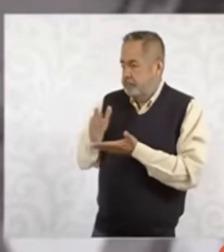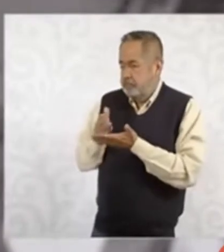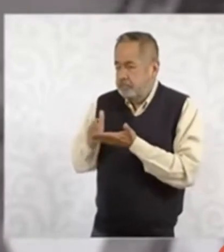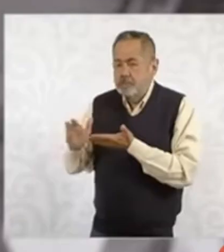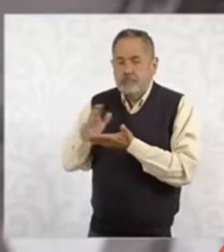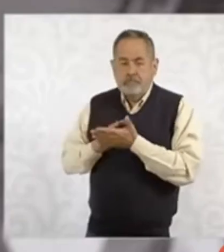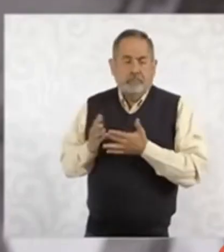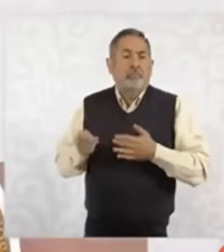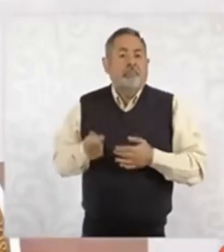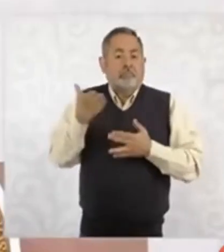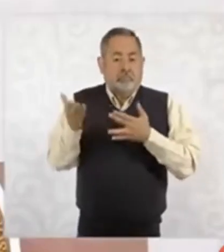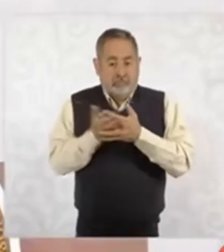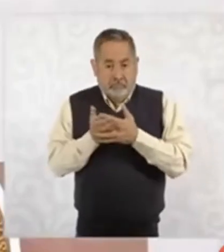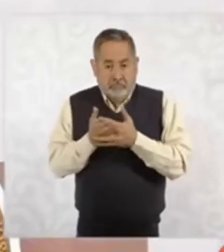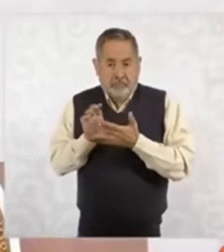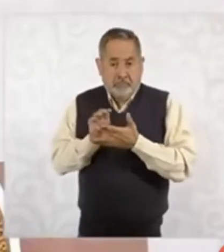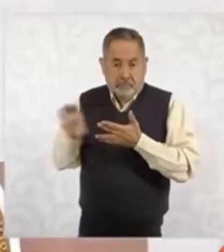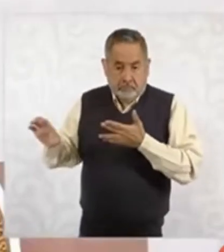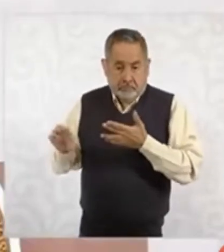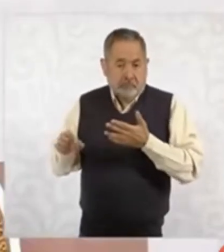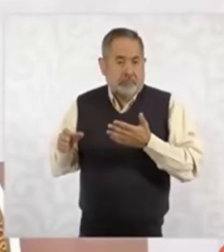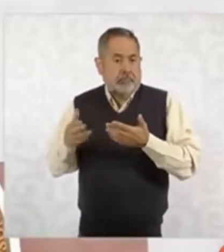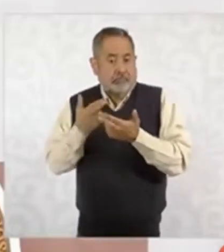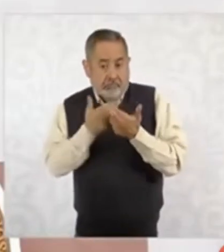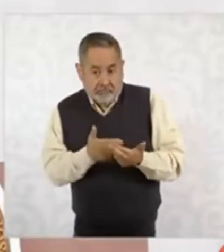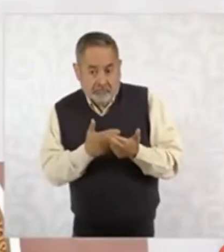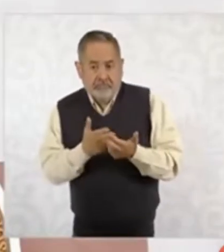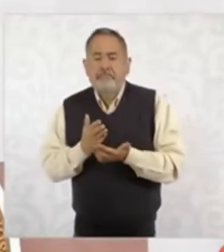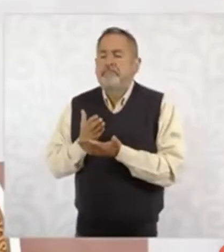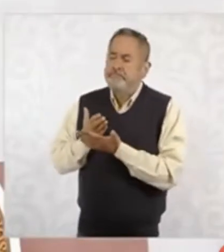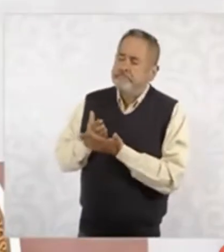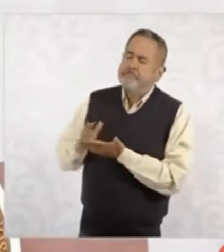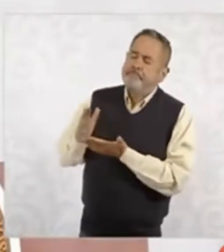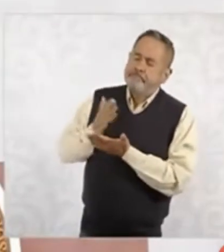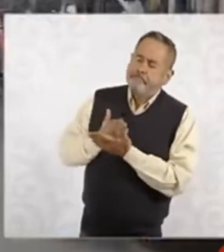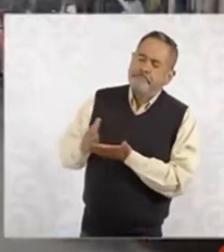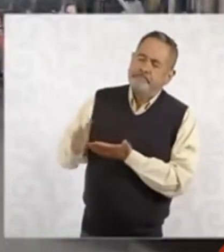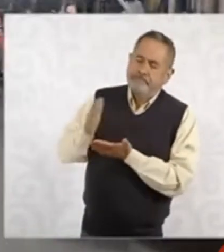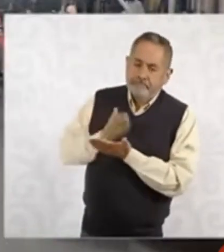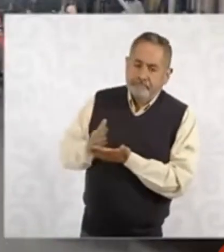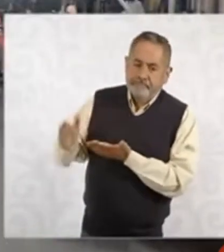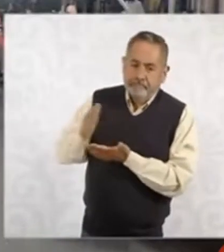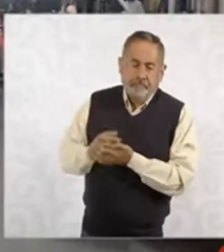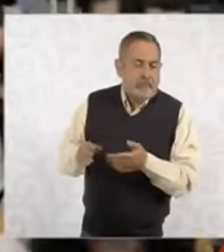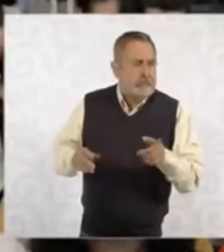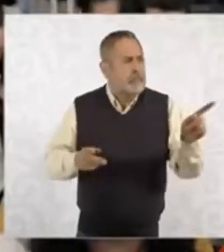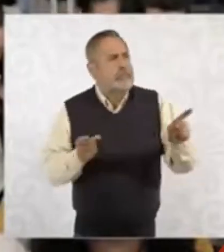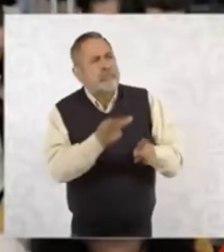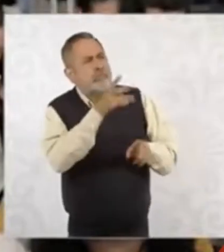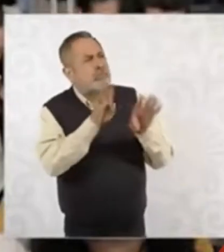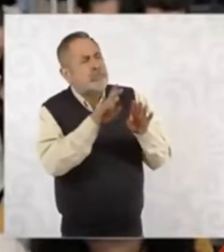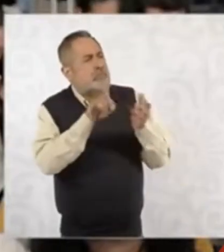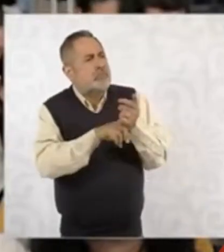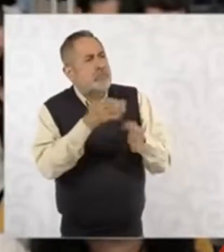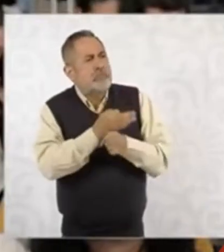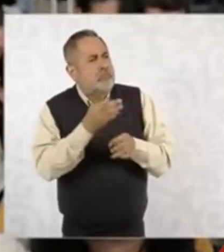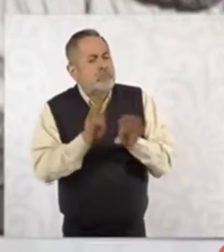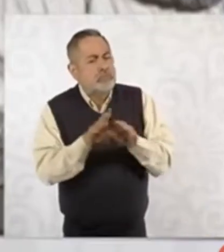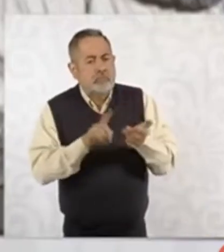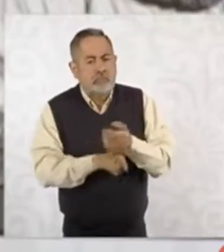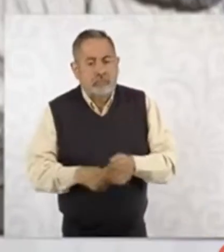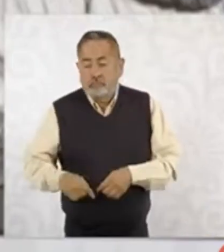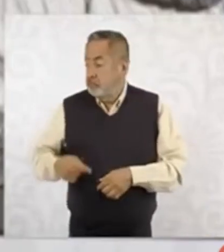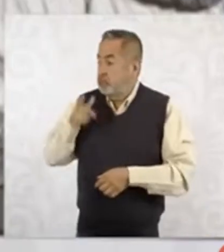un primer pago y después se está pagando en mensualidades. Pero hasta el momento va más o menos la mitad. Todos los meses ha